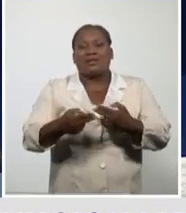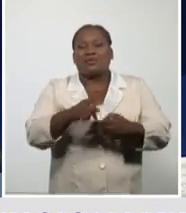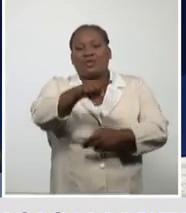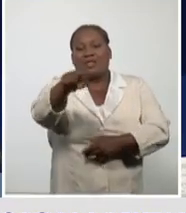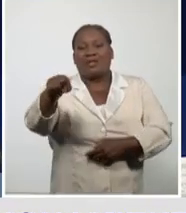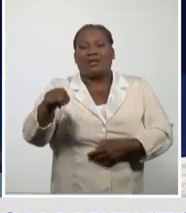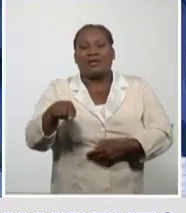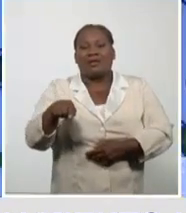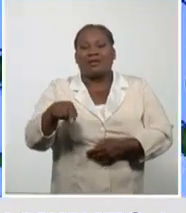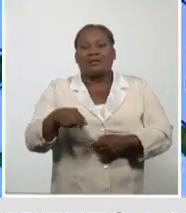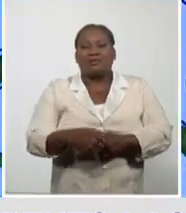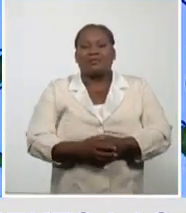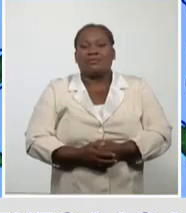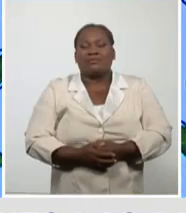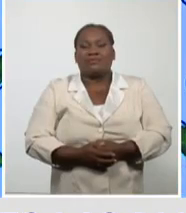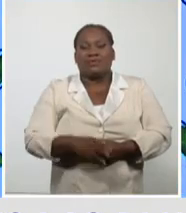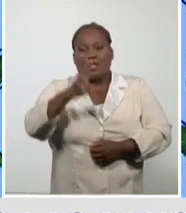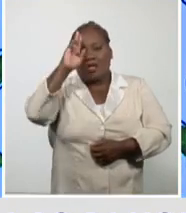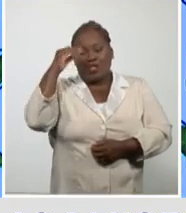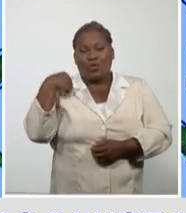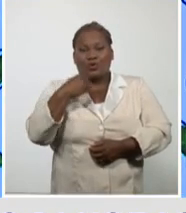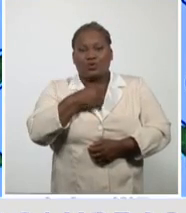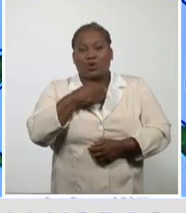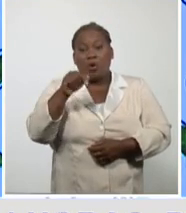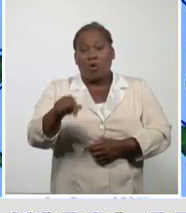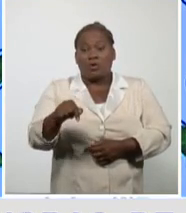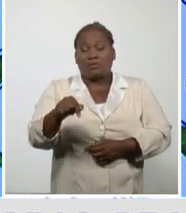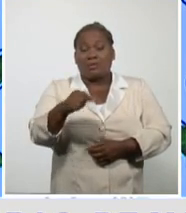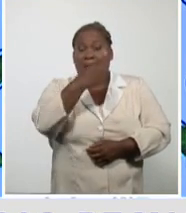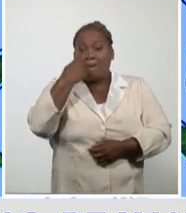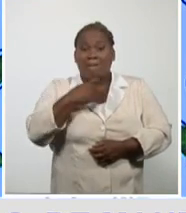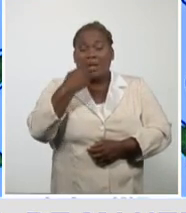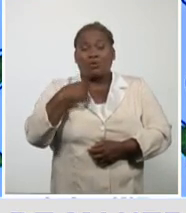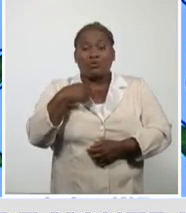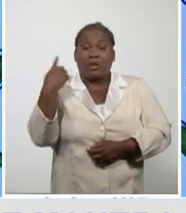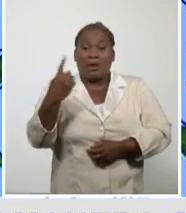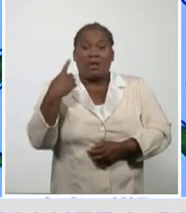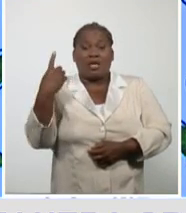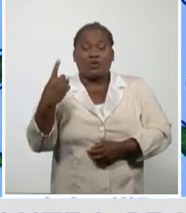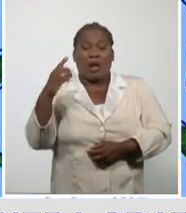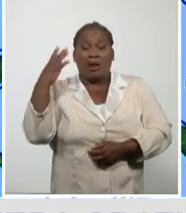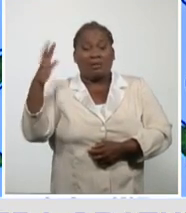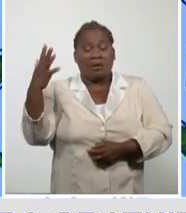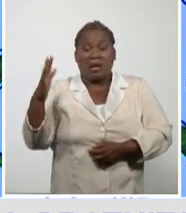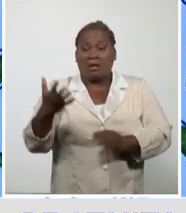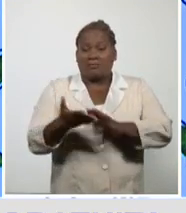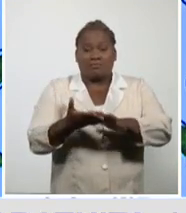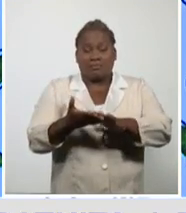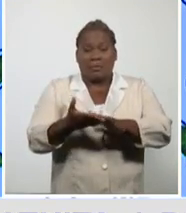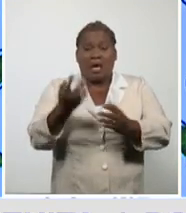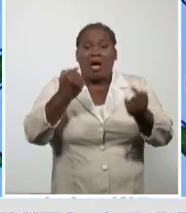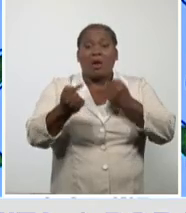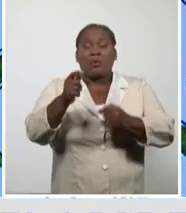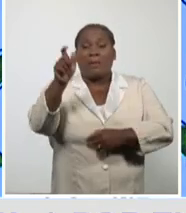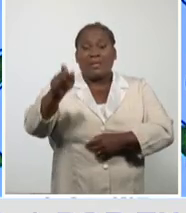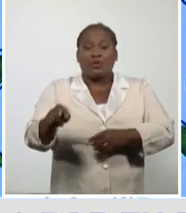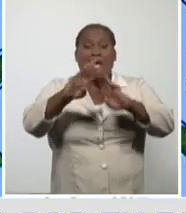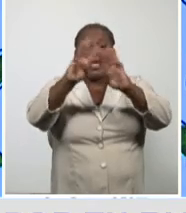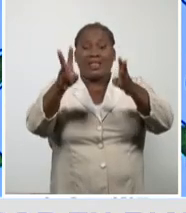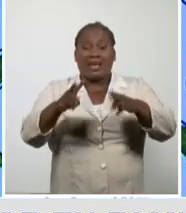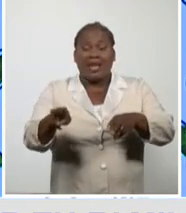día. Doctor, hoy no tendremos preguntas de prensa nacional ni extranjera. No obstante eso, varios usuarios de la red social Twitter